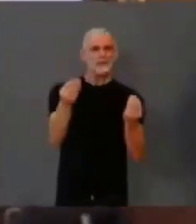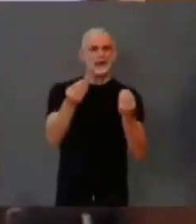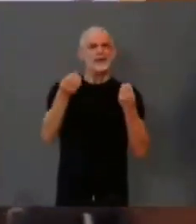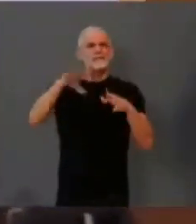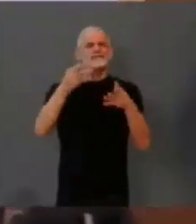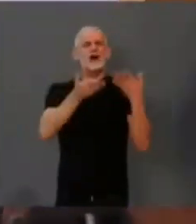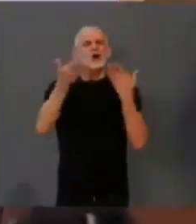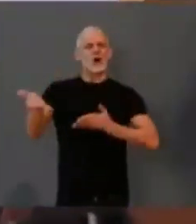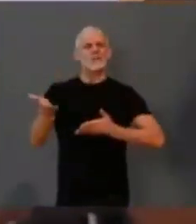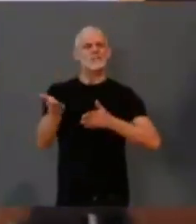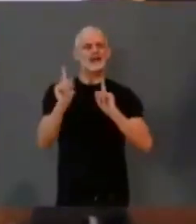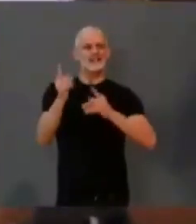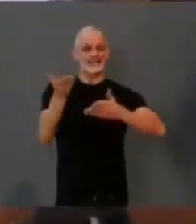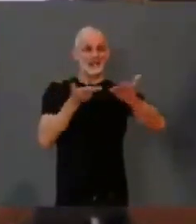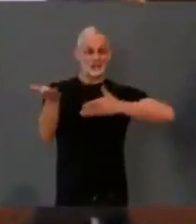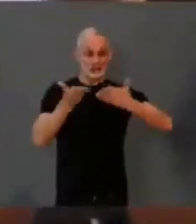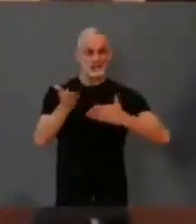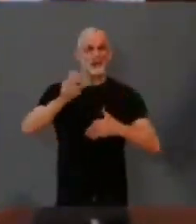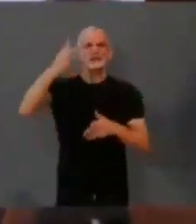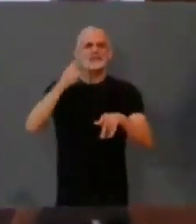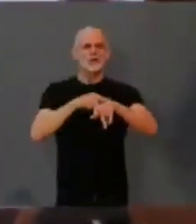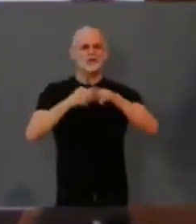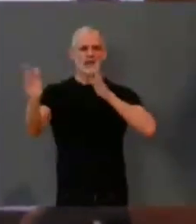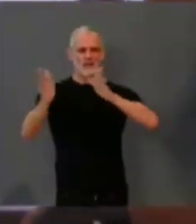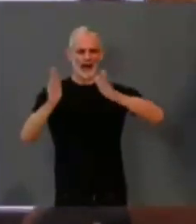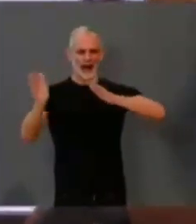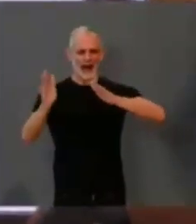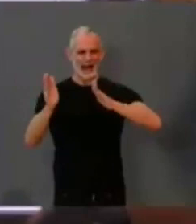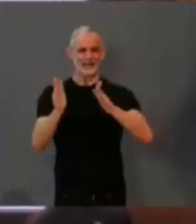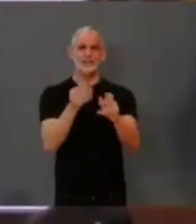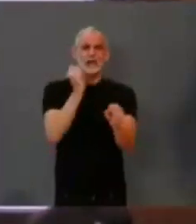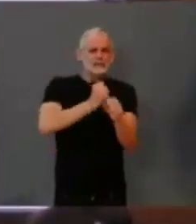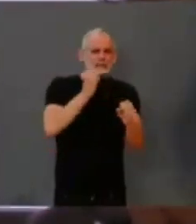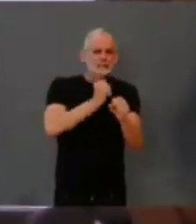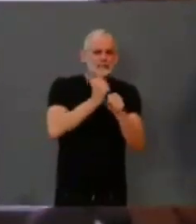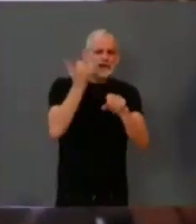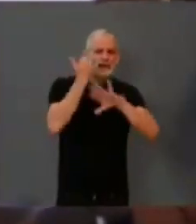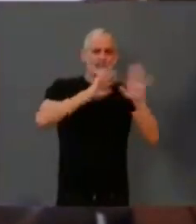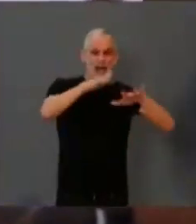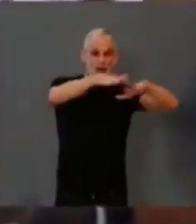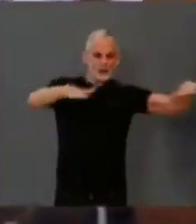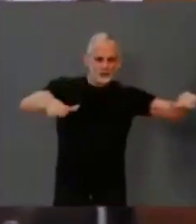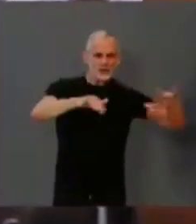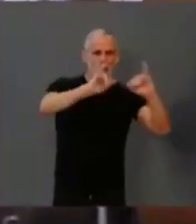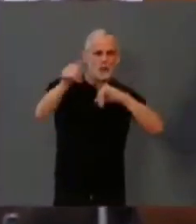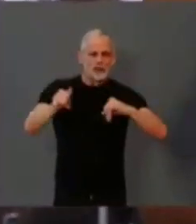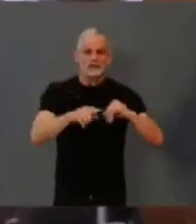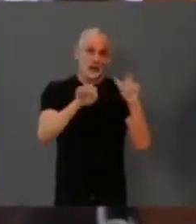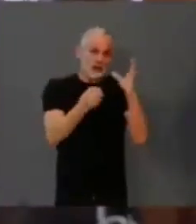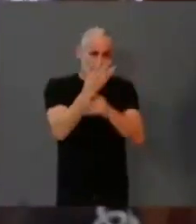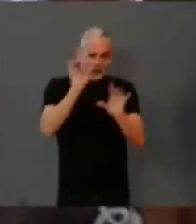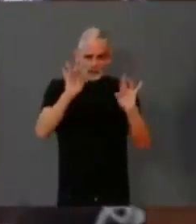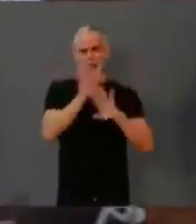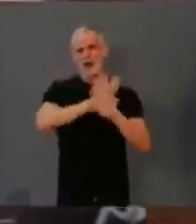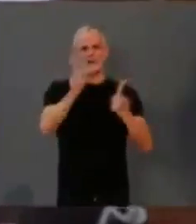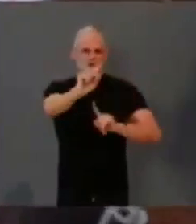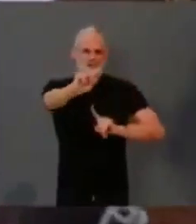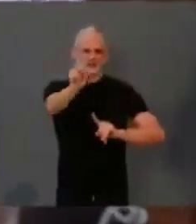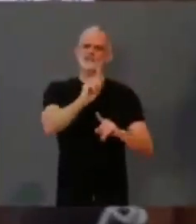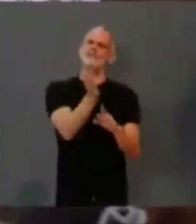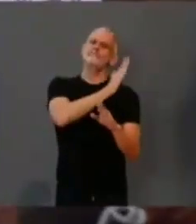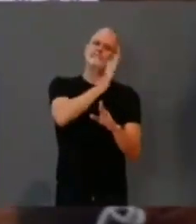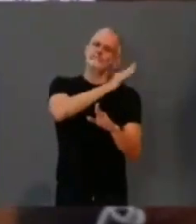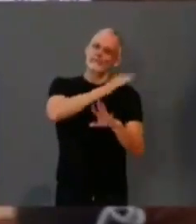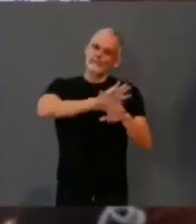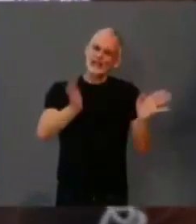como decía Cata esta segunda parte después de todo el trabajo que viene haciendo los chicos no solamente desde hoy a la mañana sino que desde